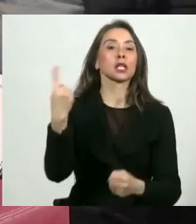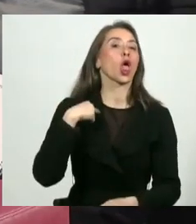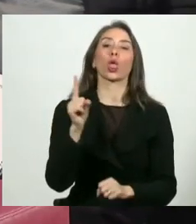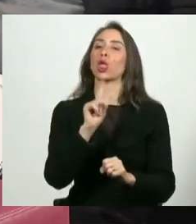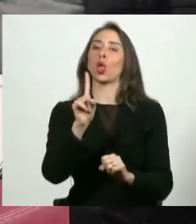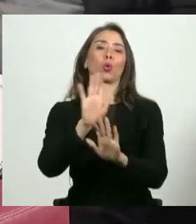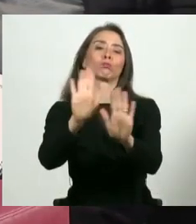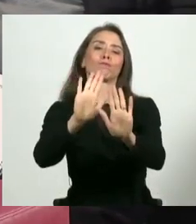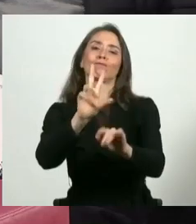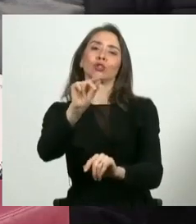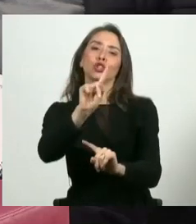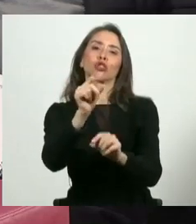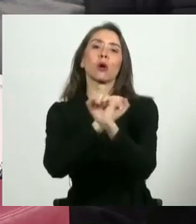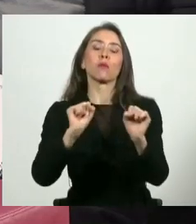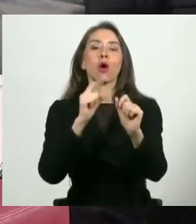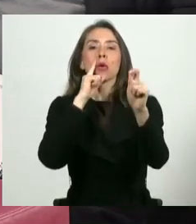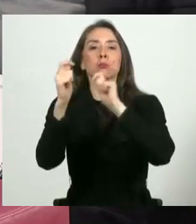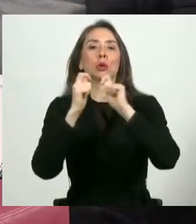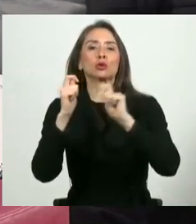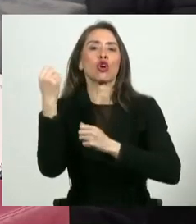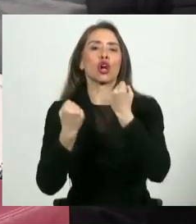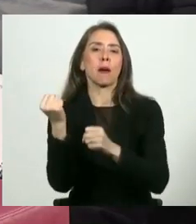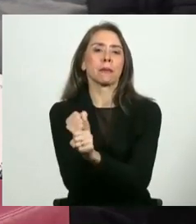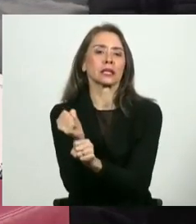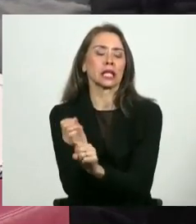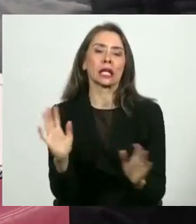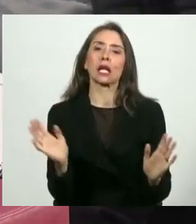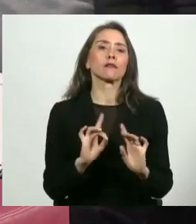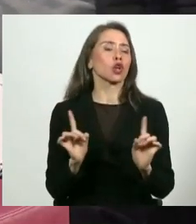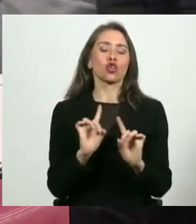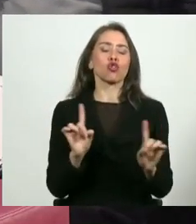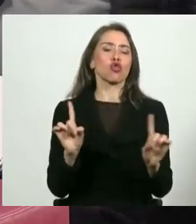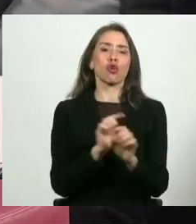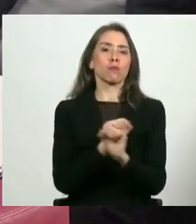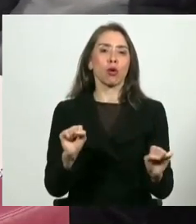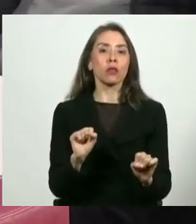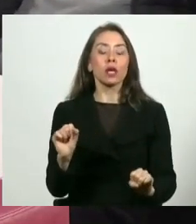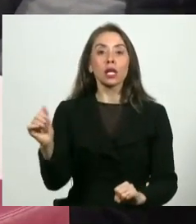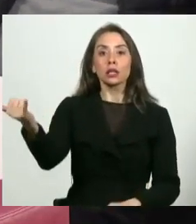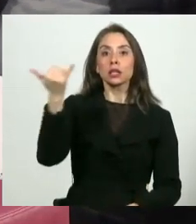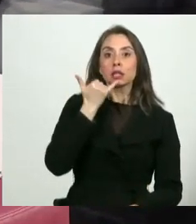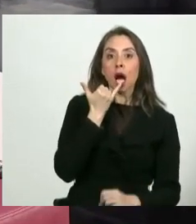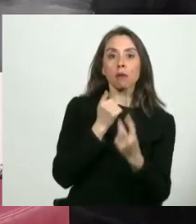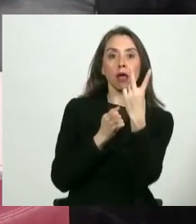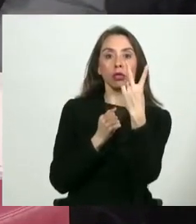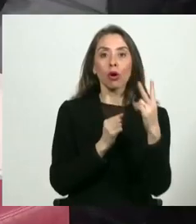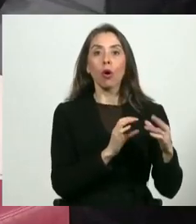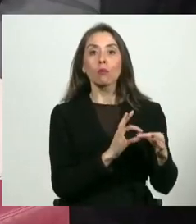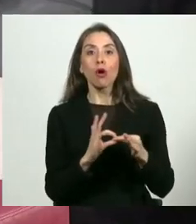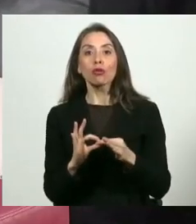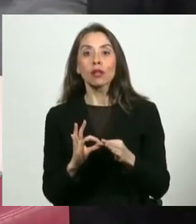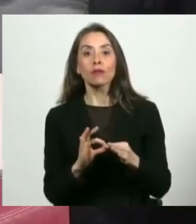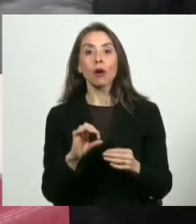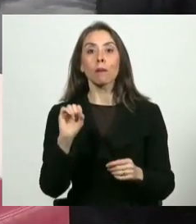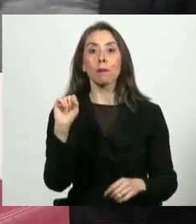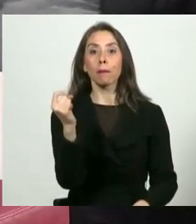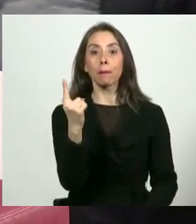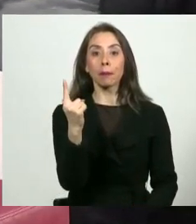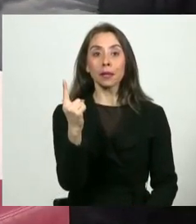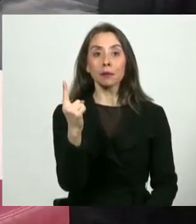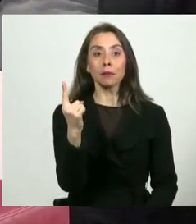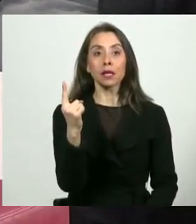no era posible porque la empresa es de alto riesgo, que no era ninguna posibilidad, han llamado por dos razones. La primera,